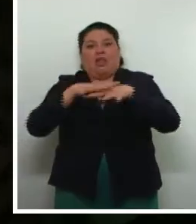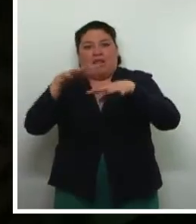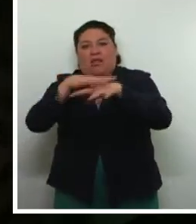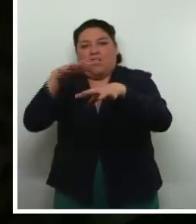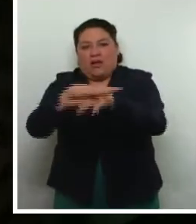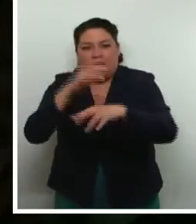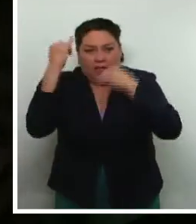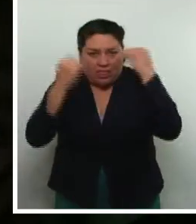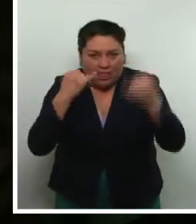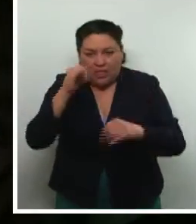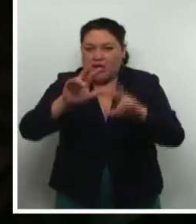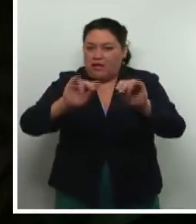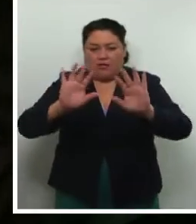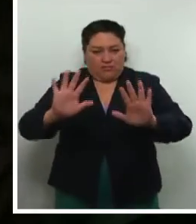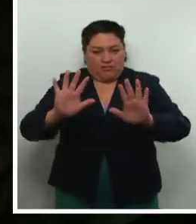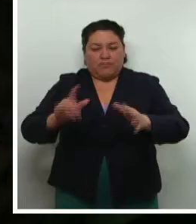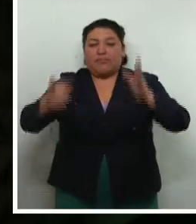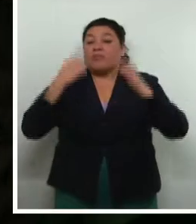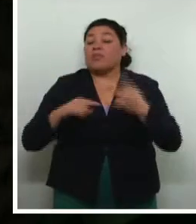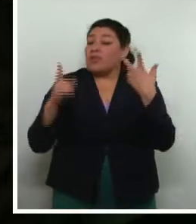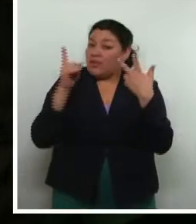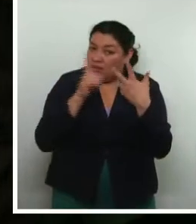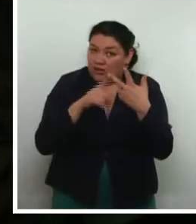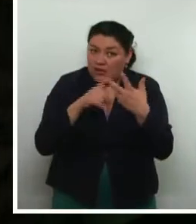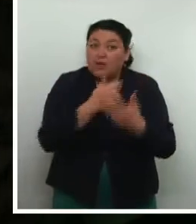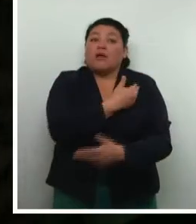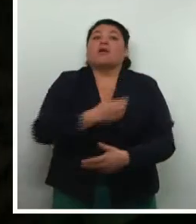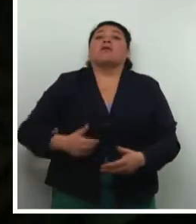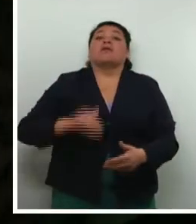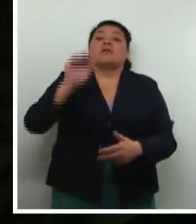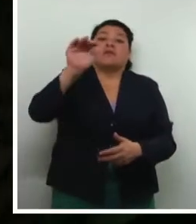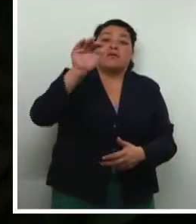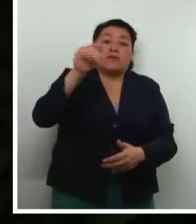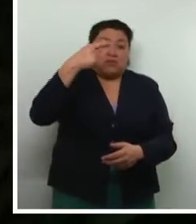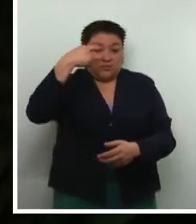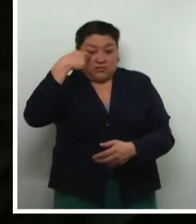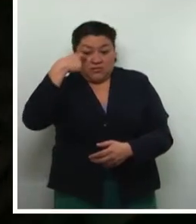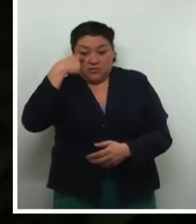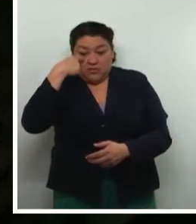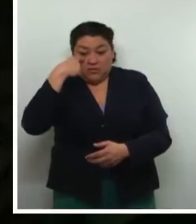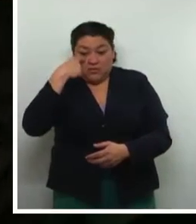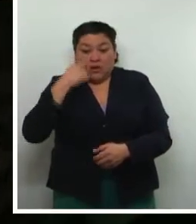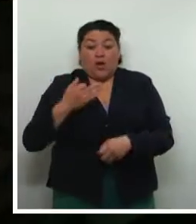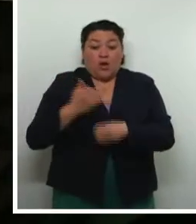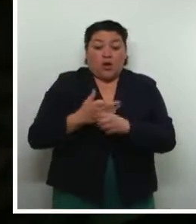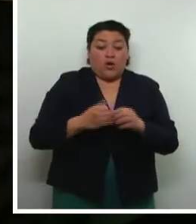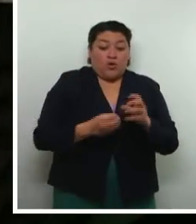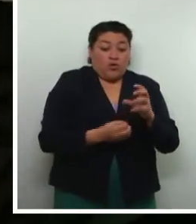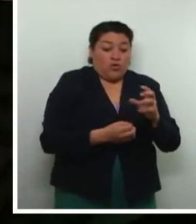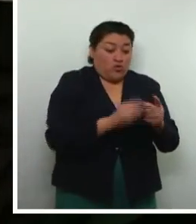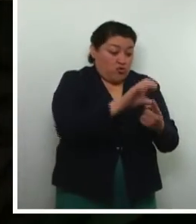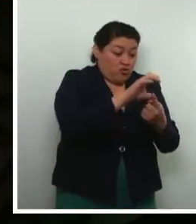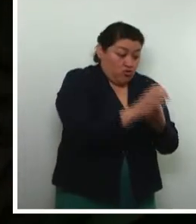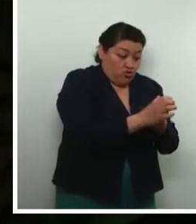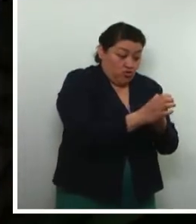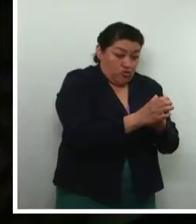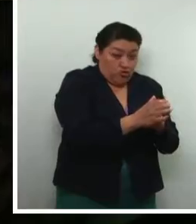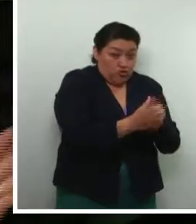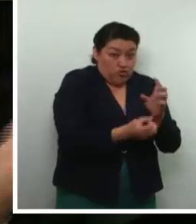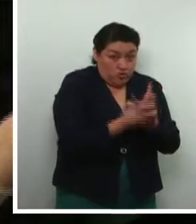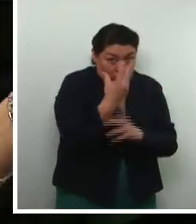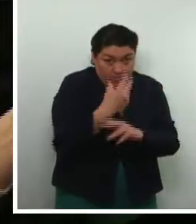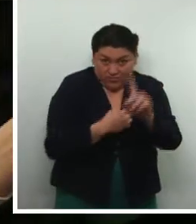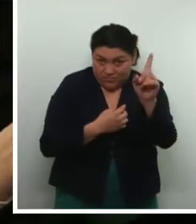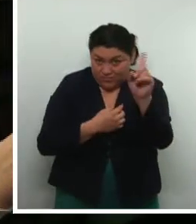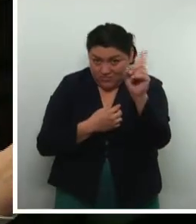que quede muy claro, presidente, no es un nuevo dictamen, no es